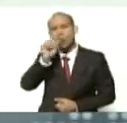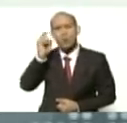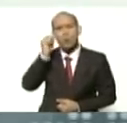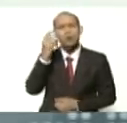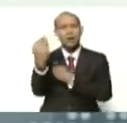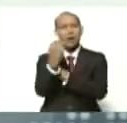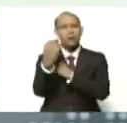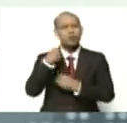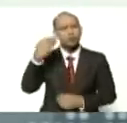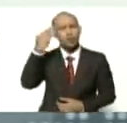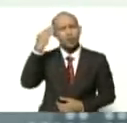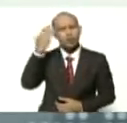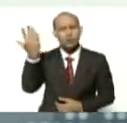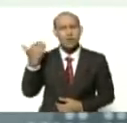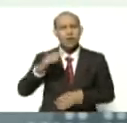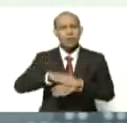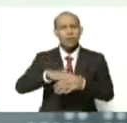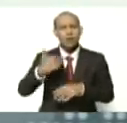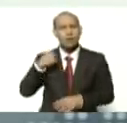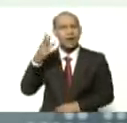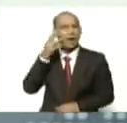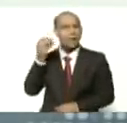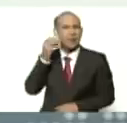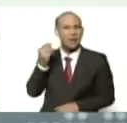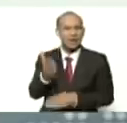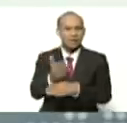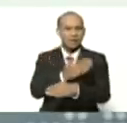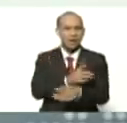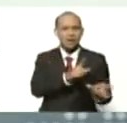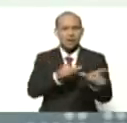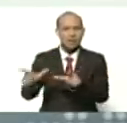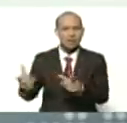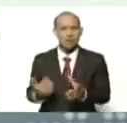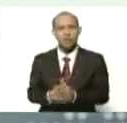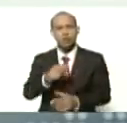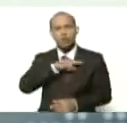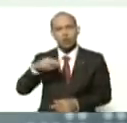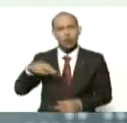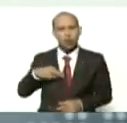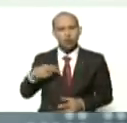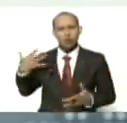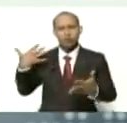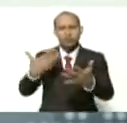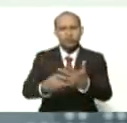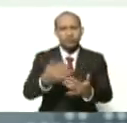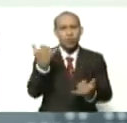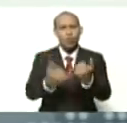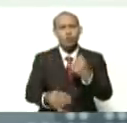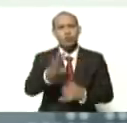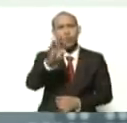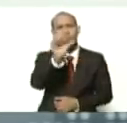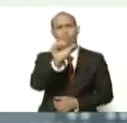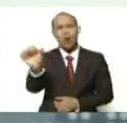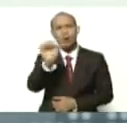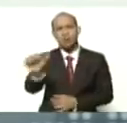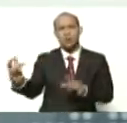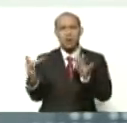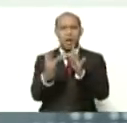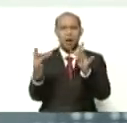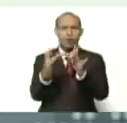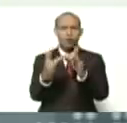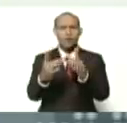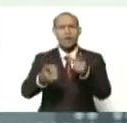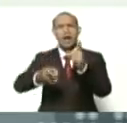los celos e inclusive por experiencia propia nosotros hemos tenido en las últimas cuatro semanas contacto con